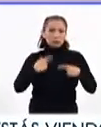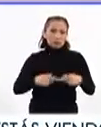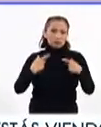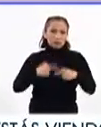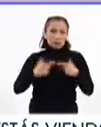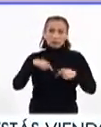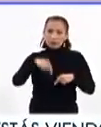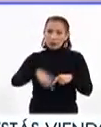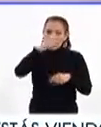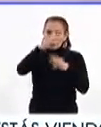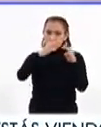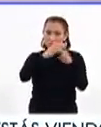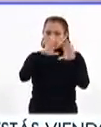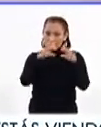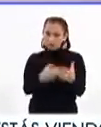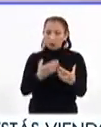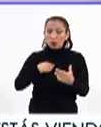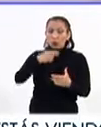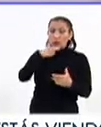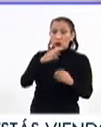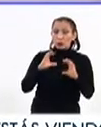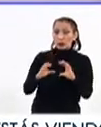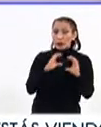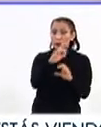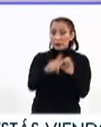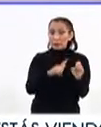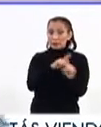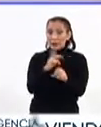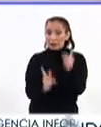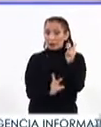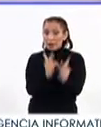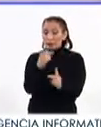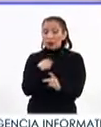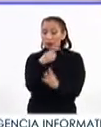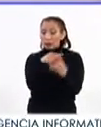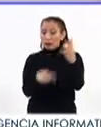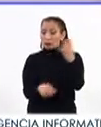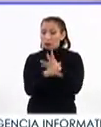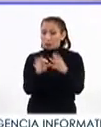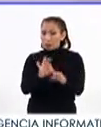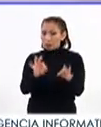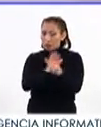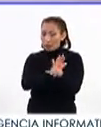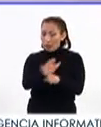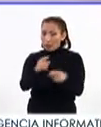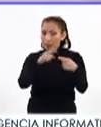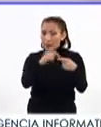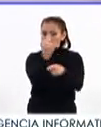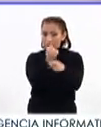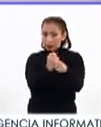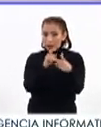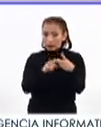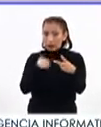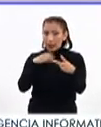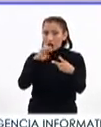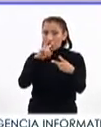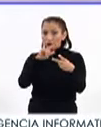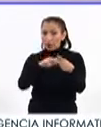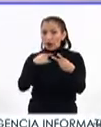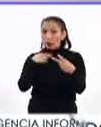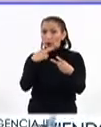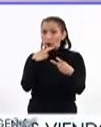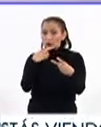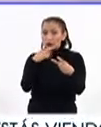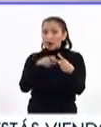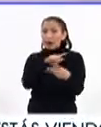seres humanos de este planeta. El manejo y conservación de la fauna silvestre incluye 4 aspectos importantes: la investigación, la ecología y